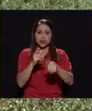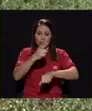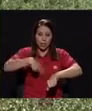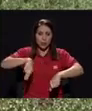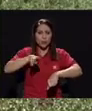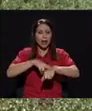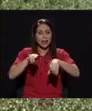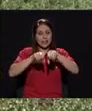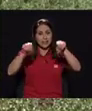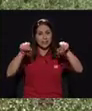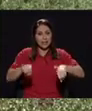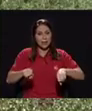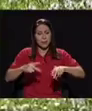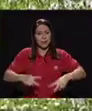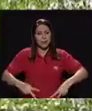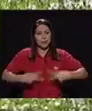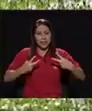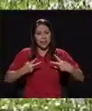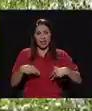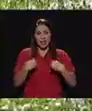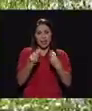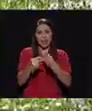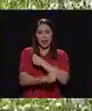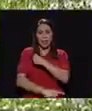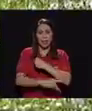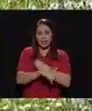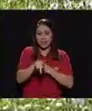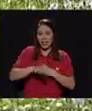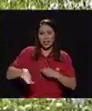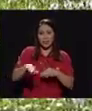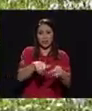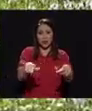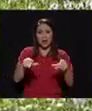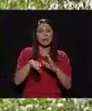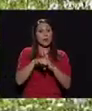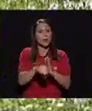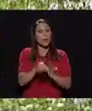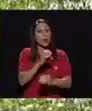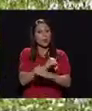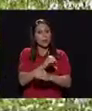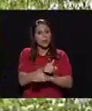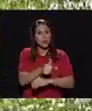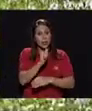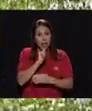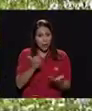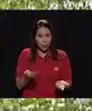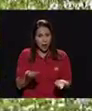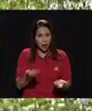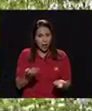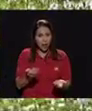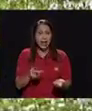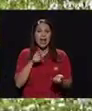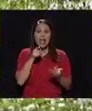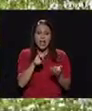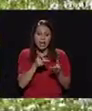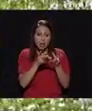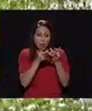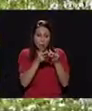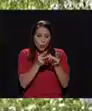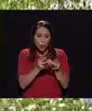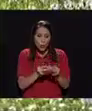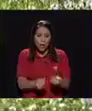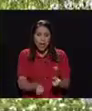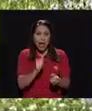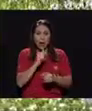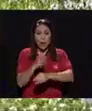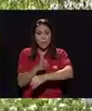los servicios ecosistémicos que estos humedales dan al país, como lo son la conservación del agua, el